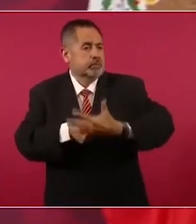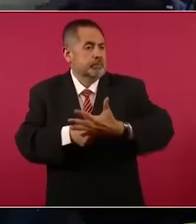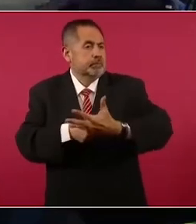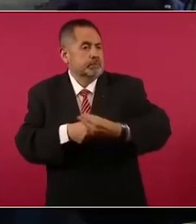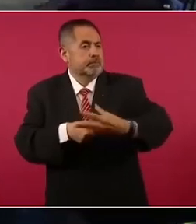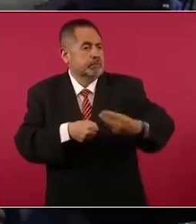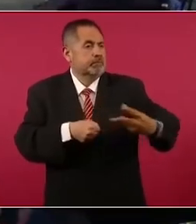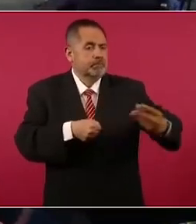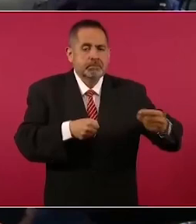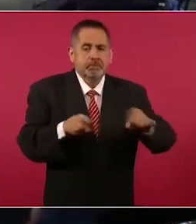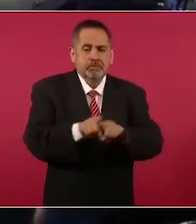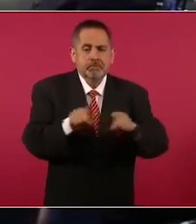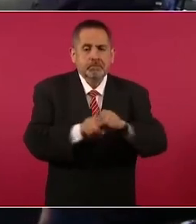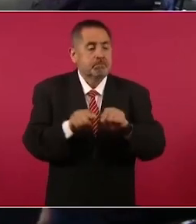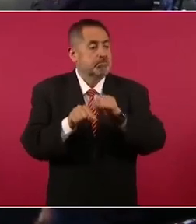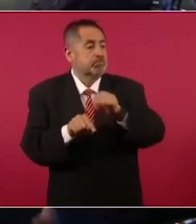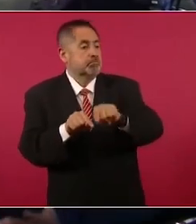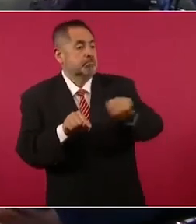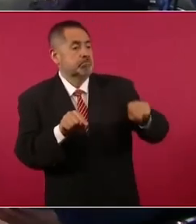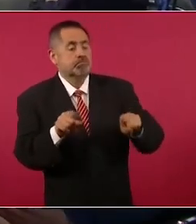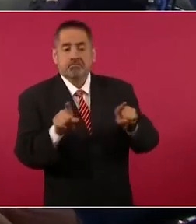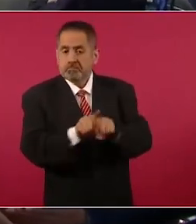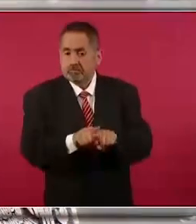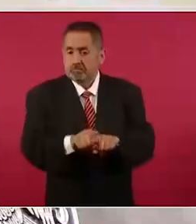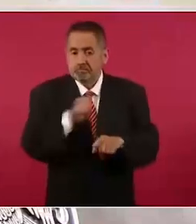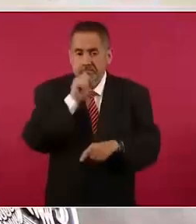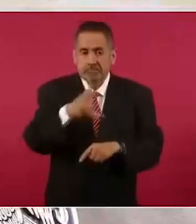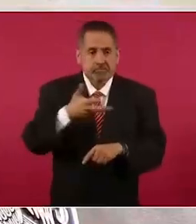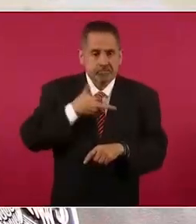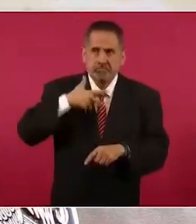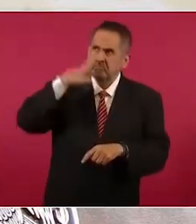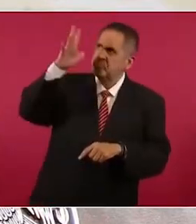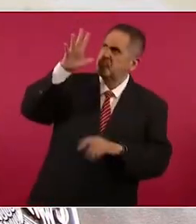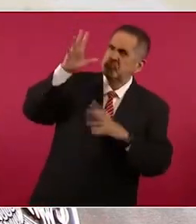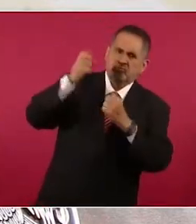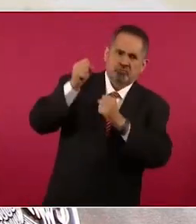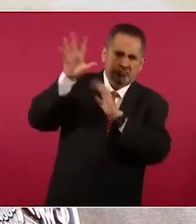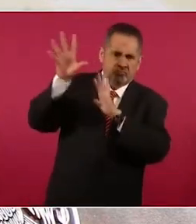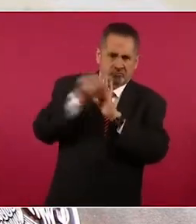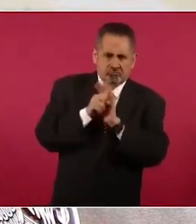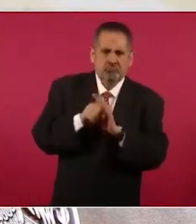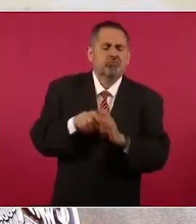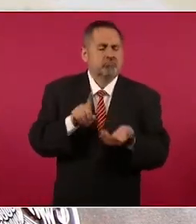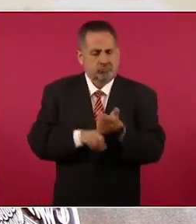Sonora que tienen el mismo potencial,